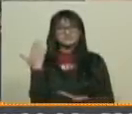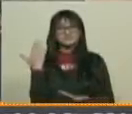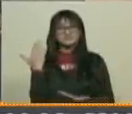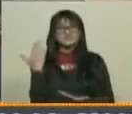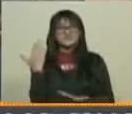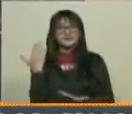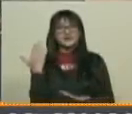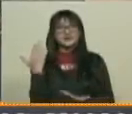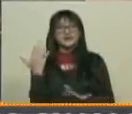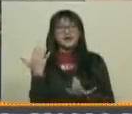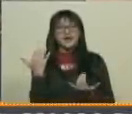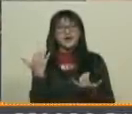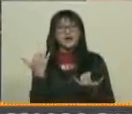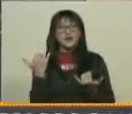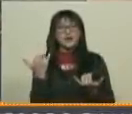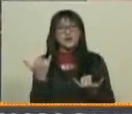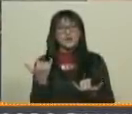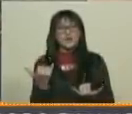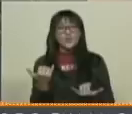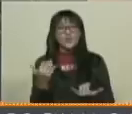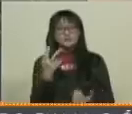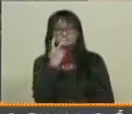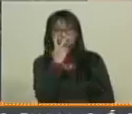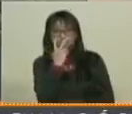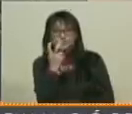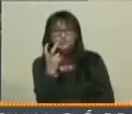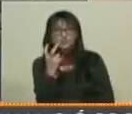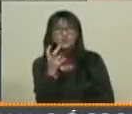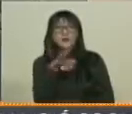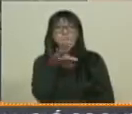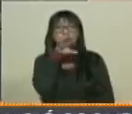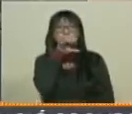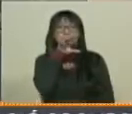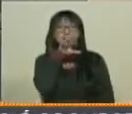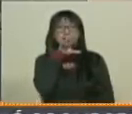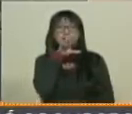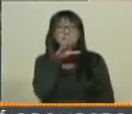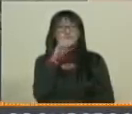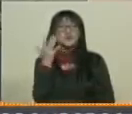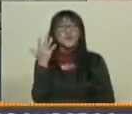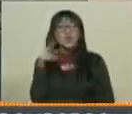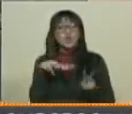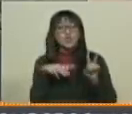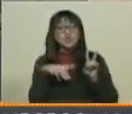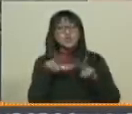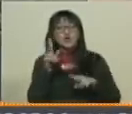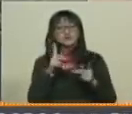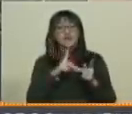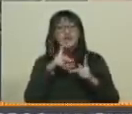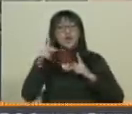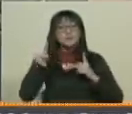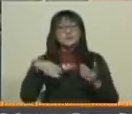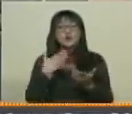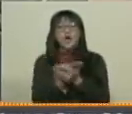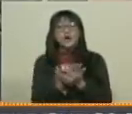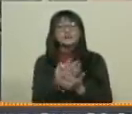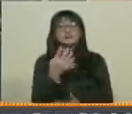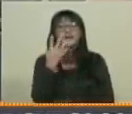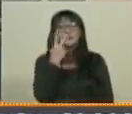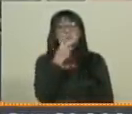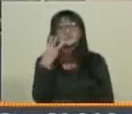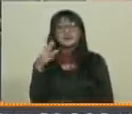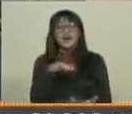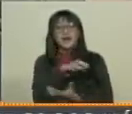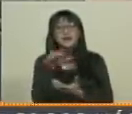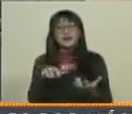vamos a acompañarle en este recorrido que este perro hizo, 12 kilómetros hasta el cuartel de la montaña, y